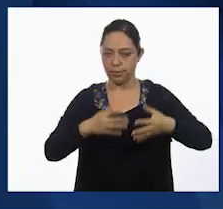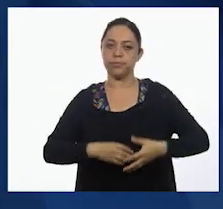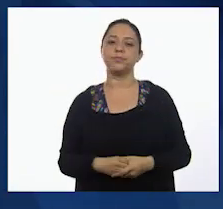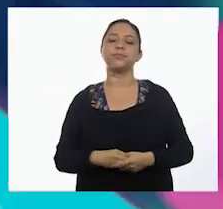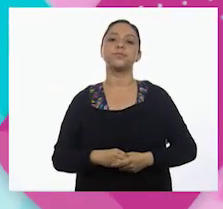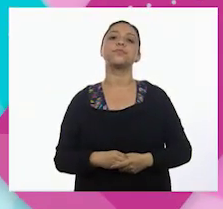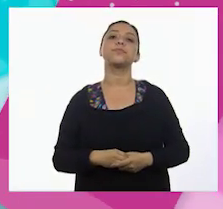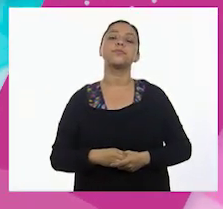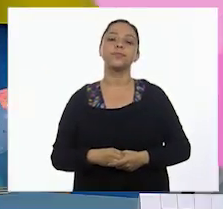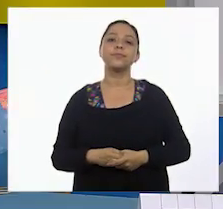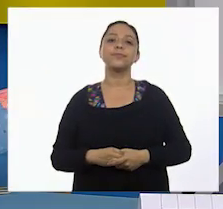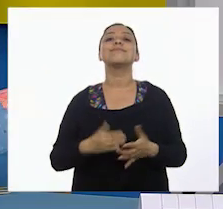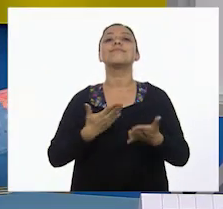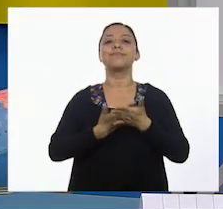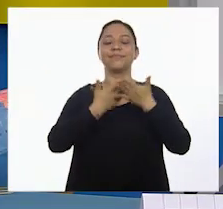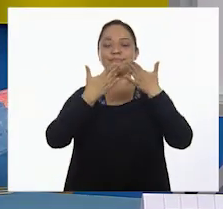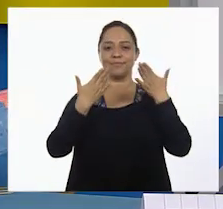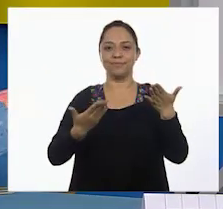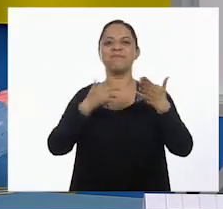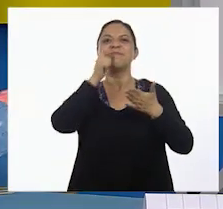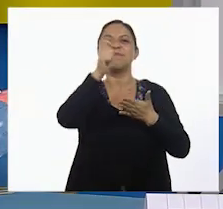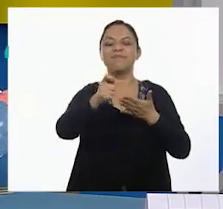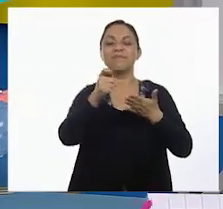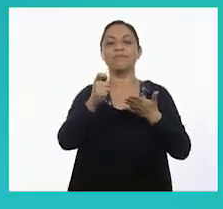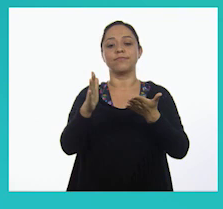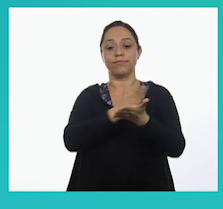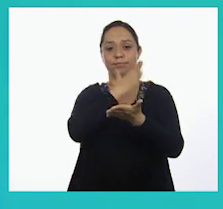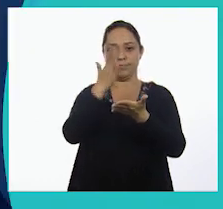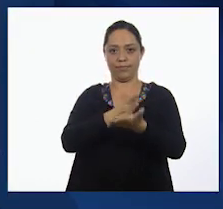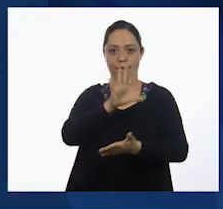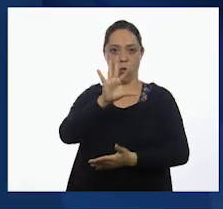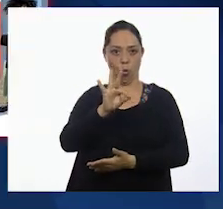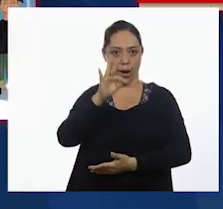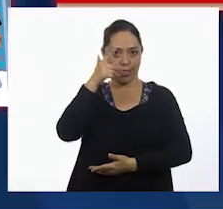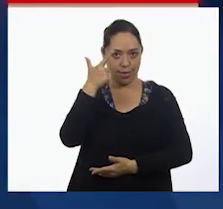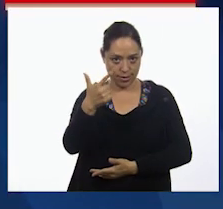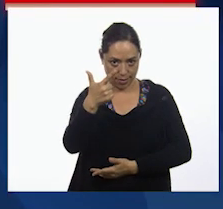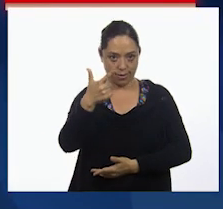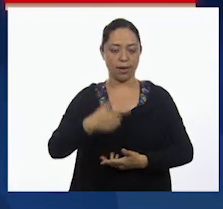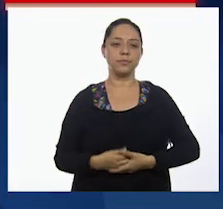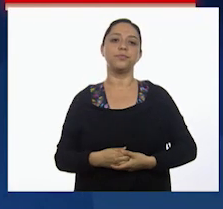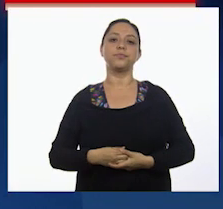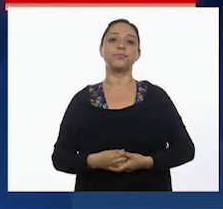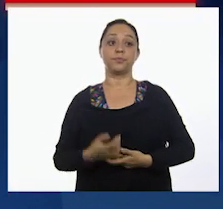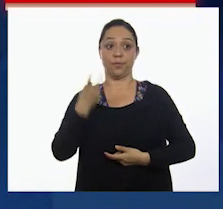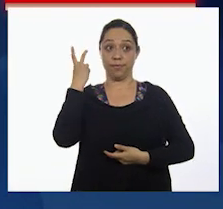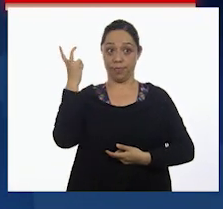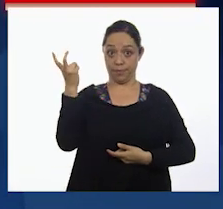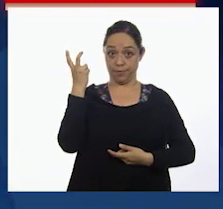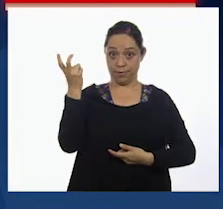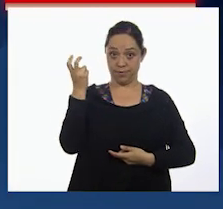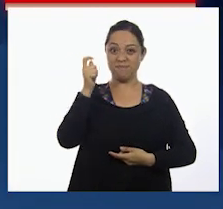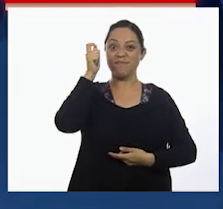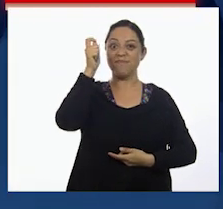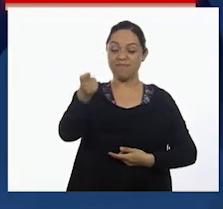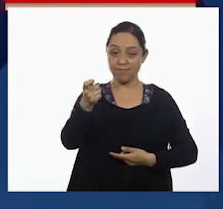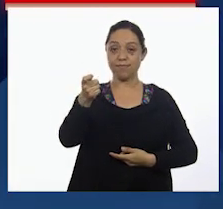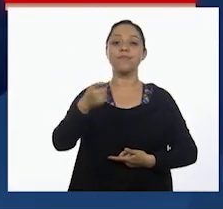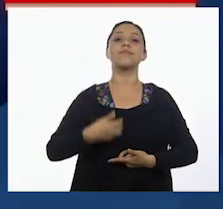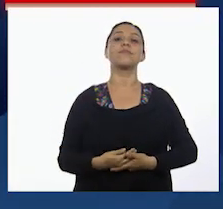y ahora sí, pues vamos a pasar a la página 47, donde